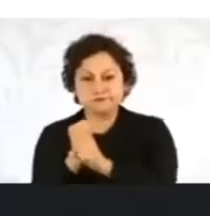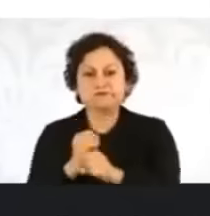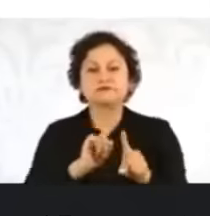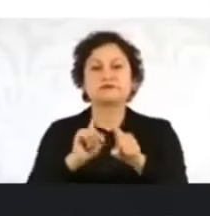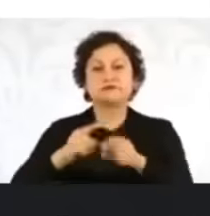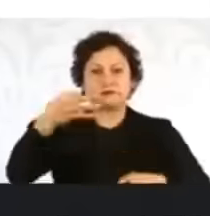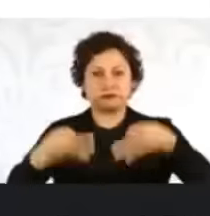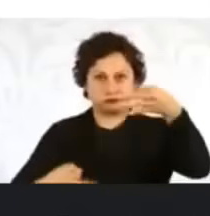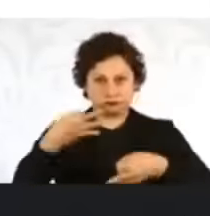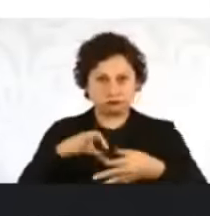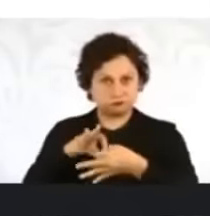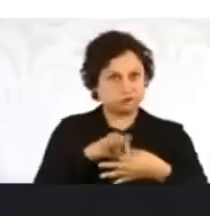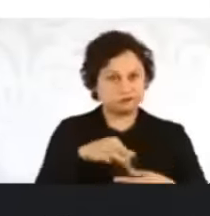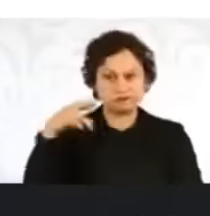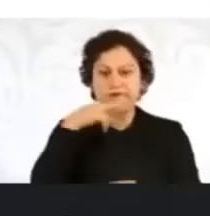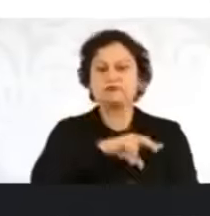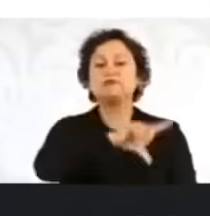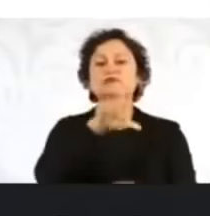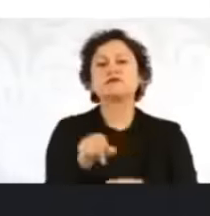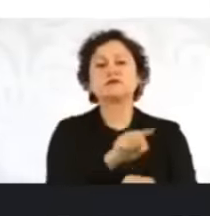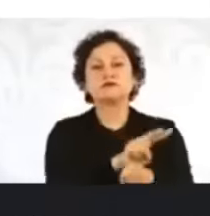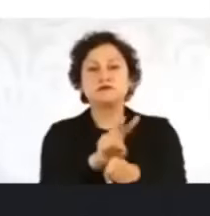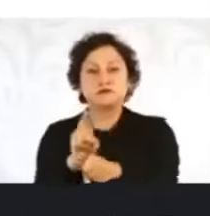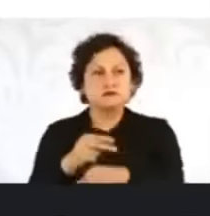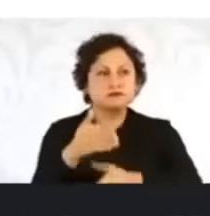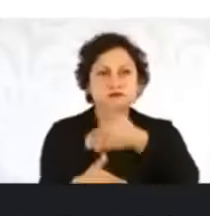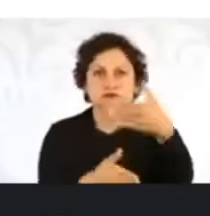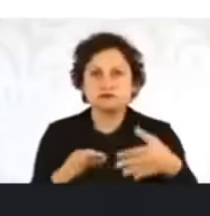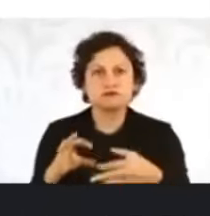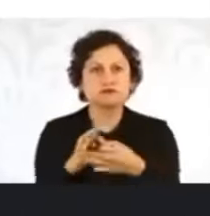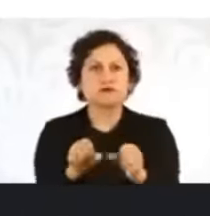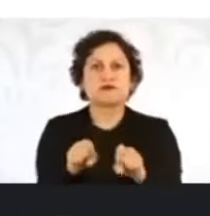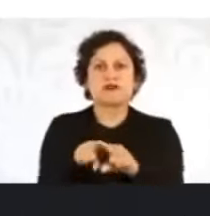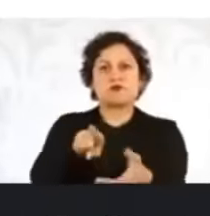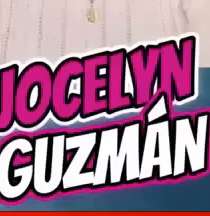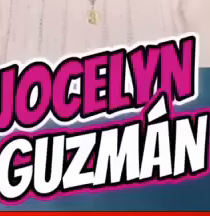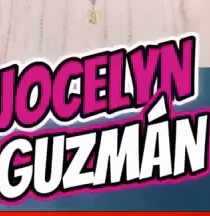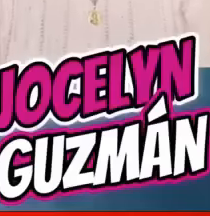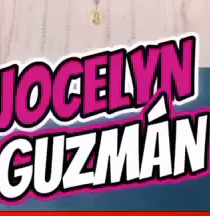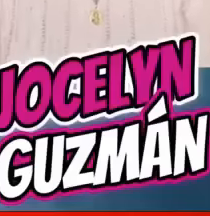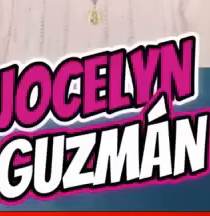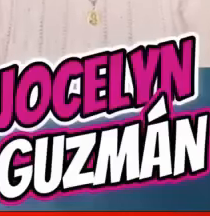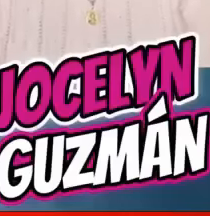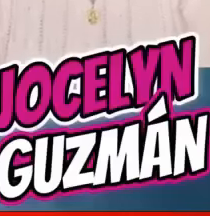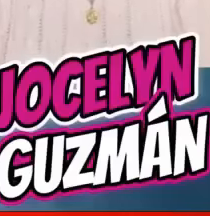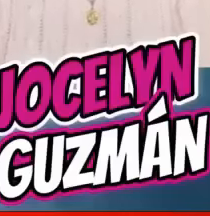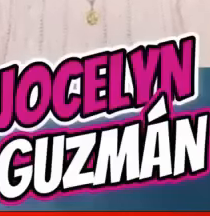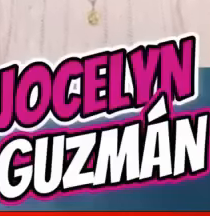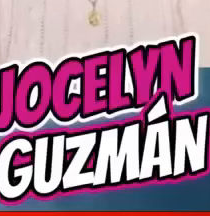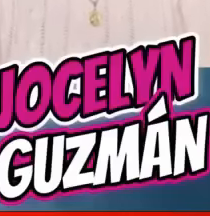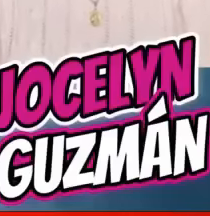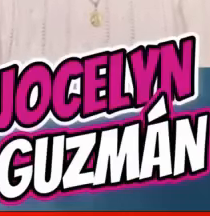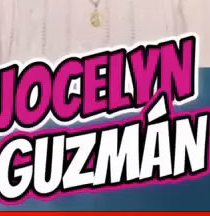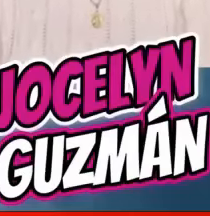a proceso y mecanismos de control de actividades delincuenciales generadas desde el interior del sistema penitenciario. Mientras que unos se ponen en contra